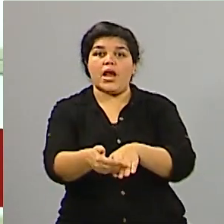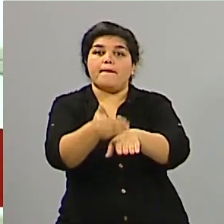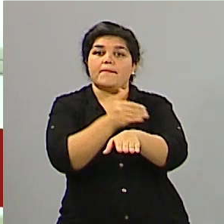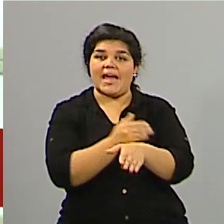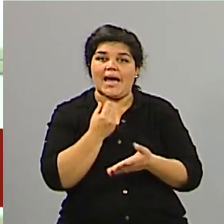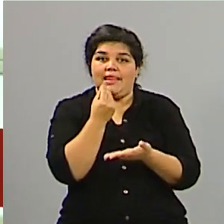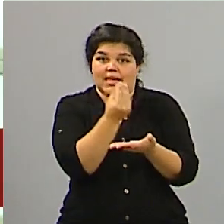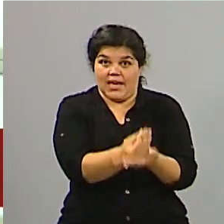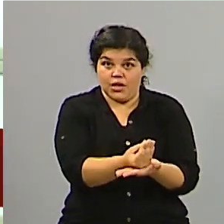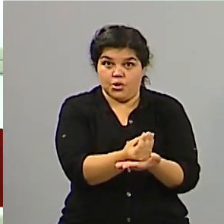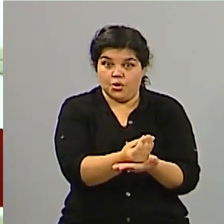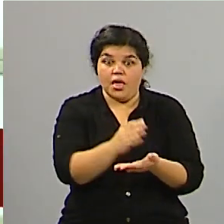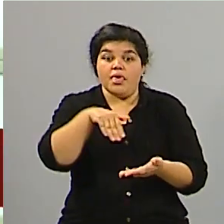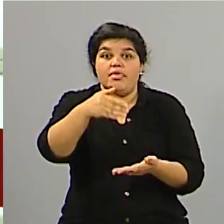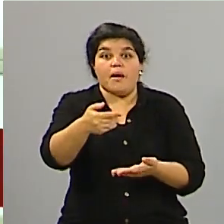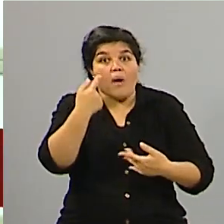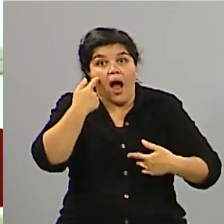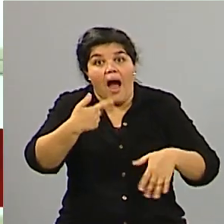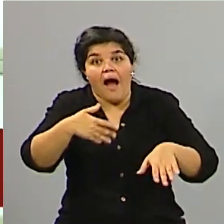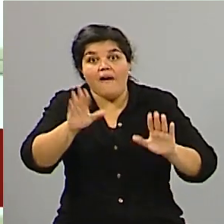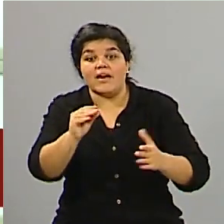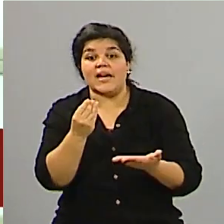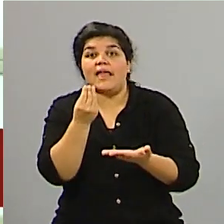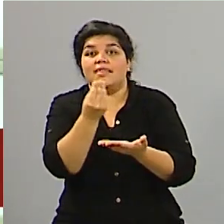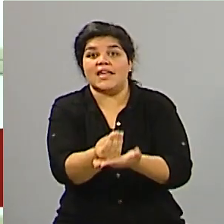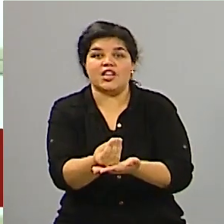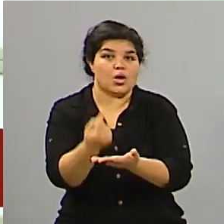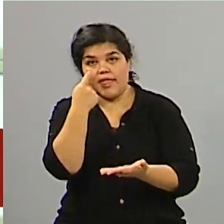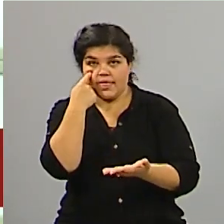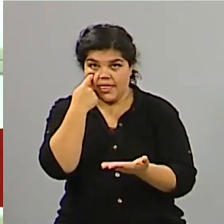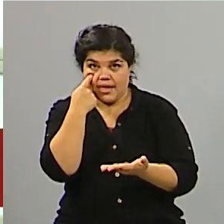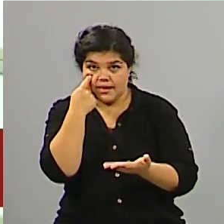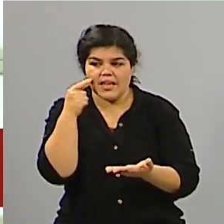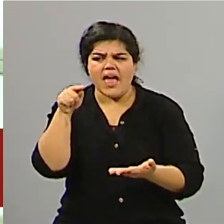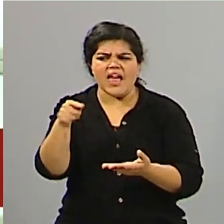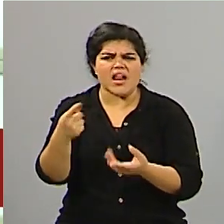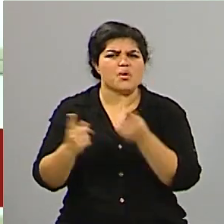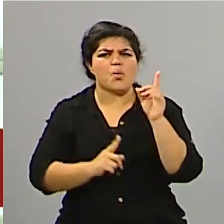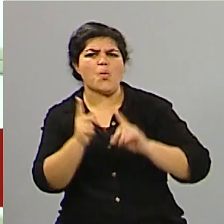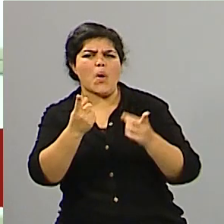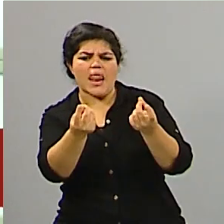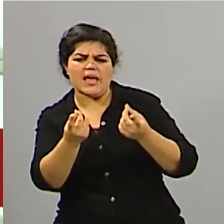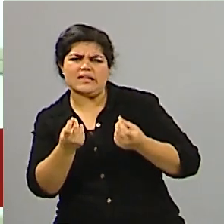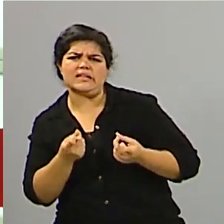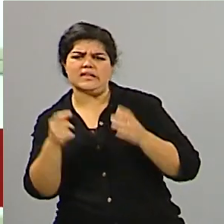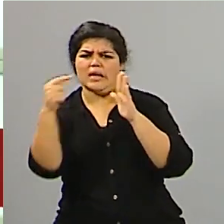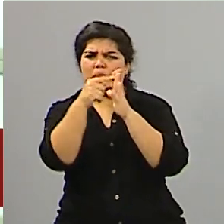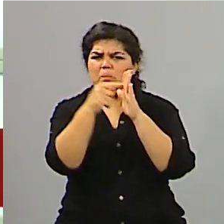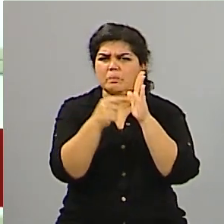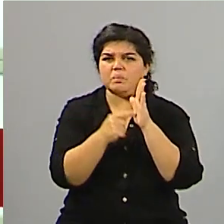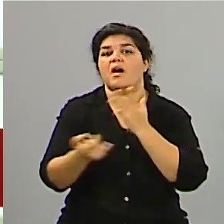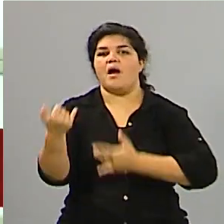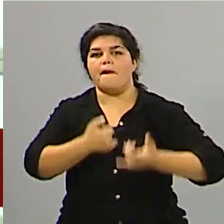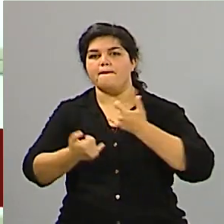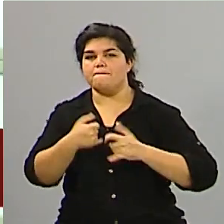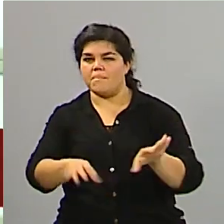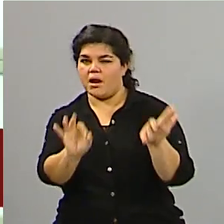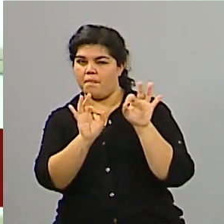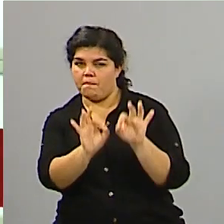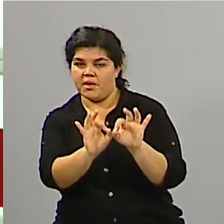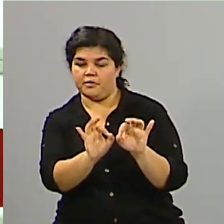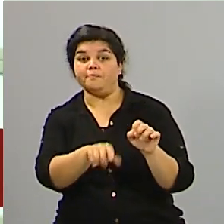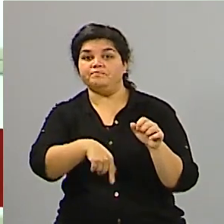en caso de llegar primero a ser precandidato, es precandidato actualmente, y en caso de llegar a la intendencia de la ciudad. ¿Cuáles son las